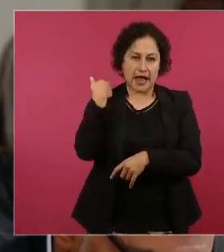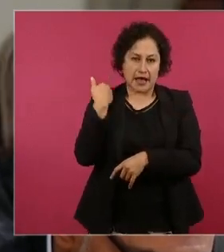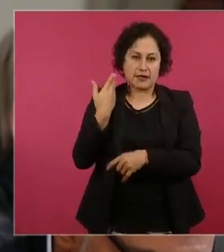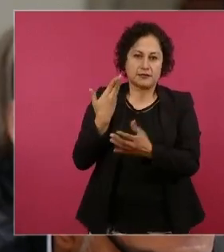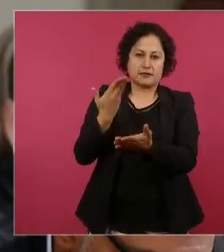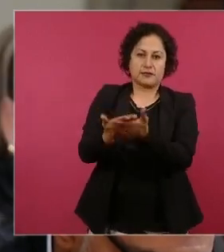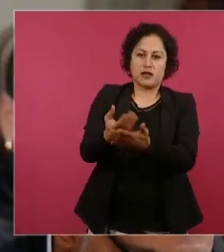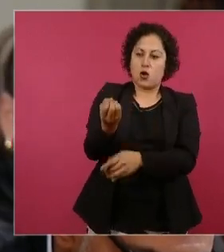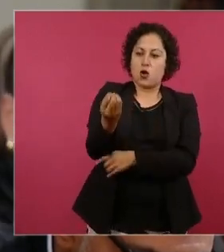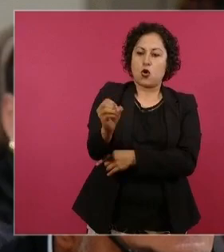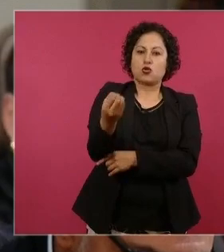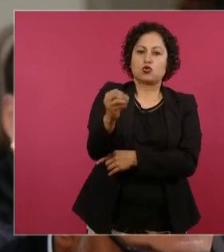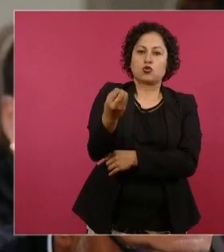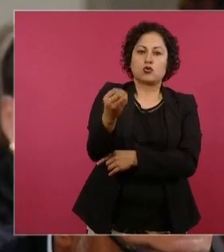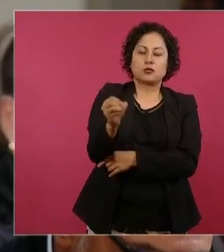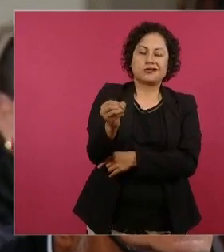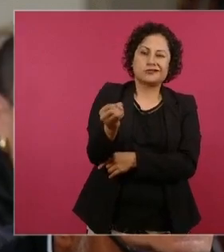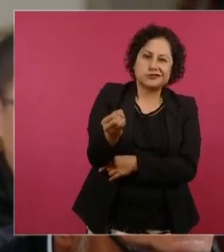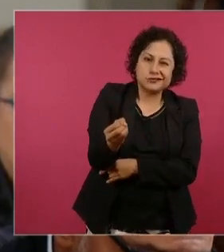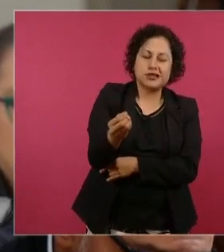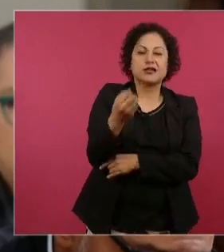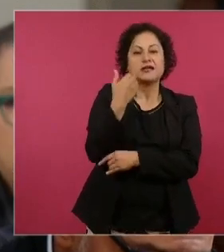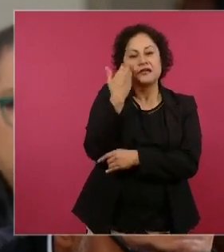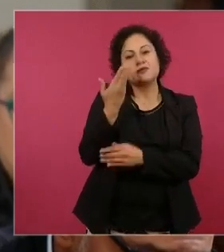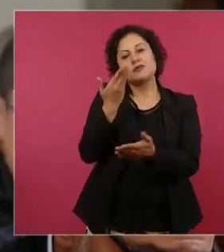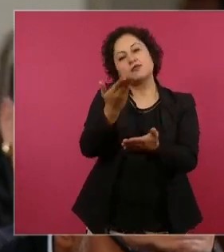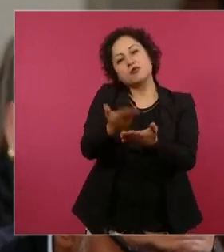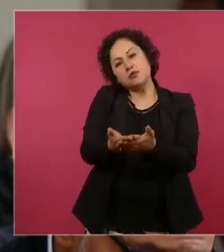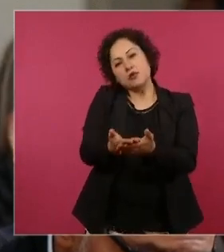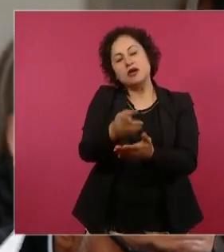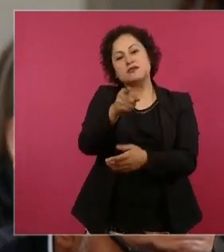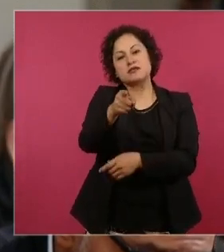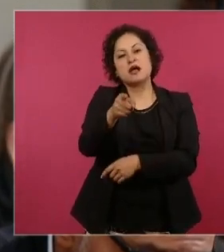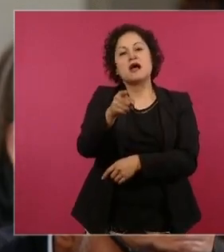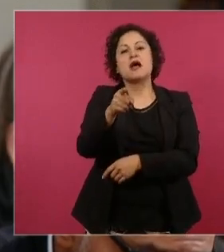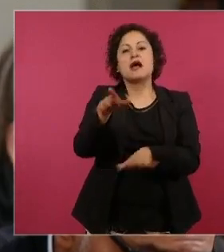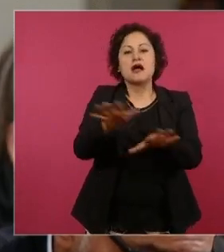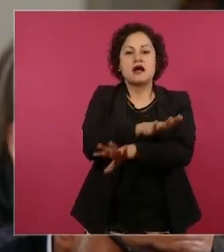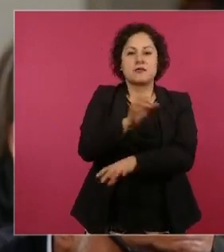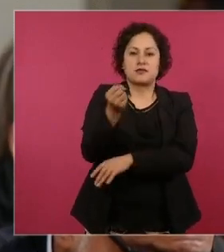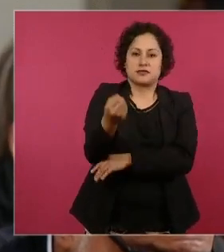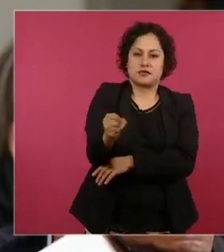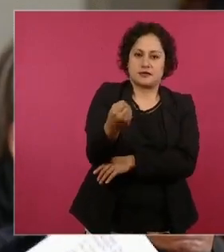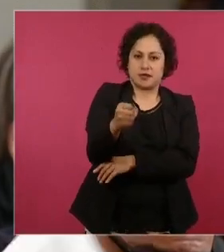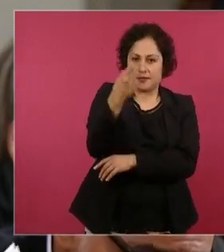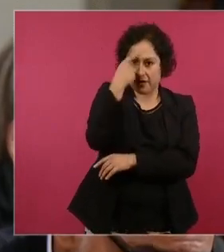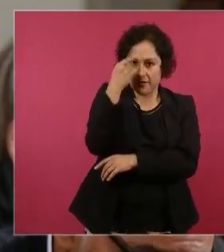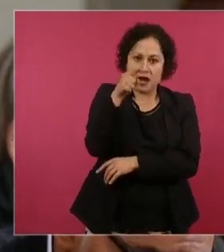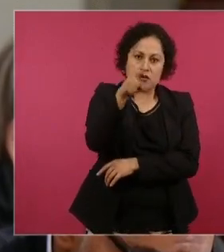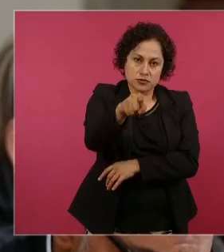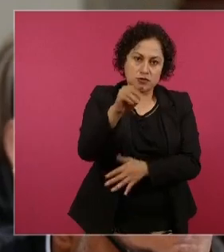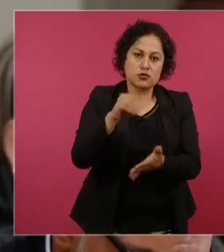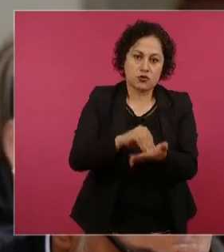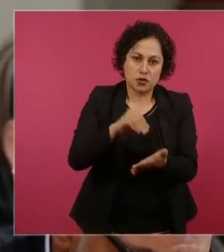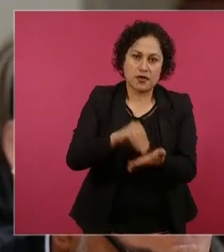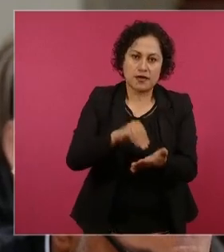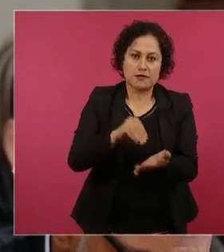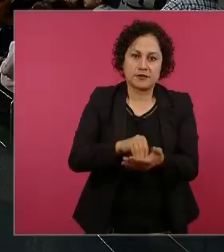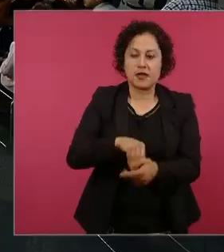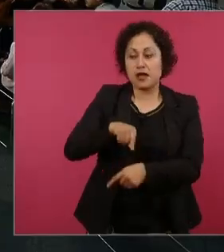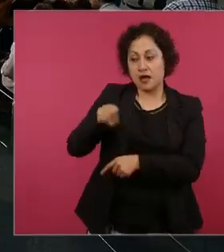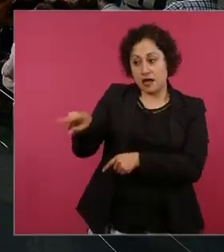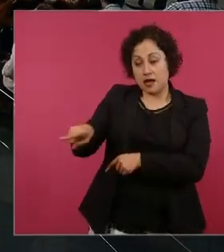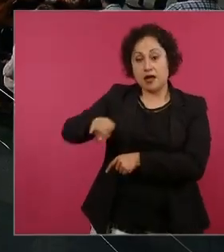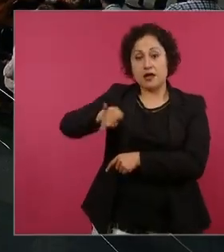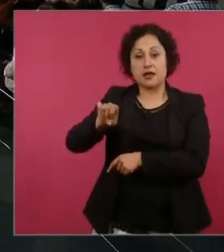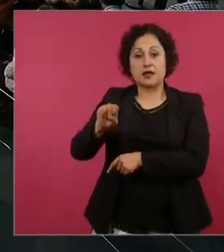que fuera en el mes de septiembre, cuando aún usted estaría en funciones, y también pedirle al licenciado Jesús Ramírez que él sea